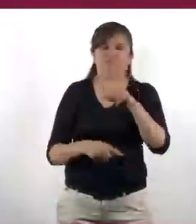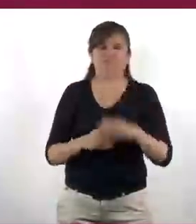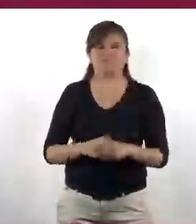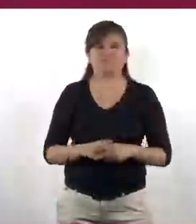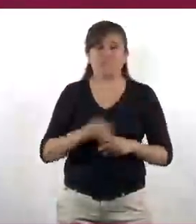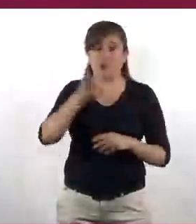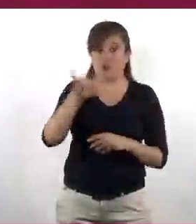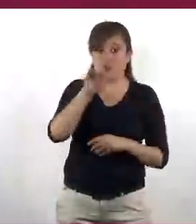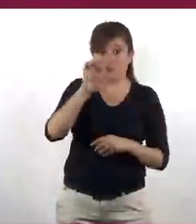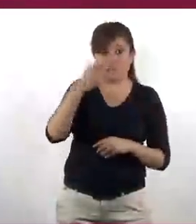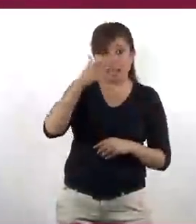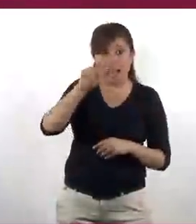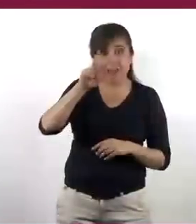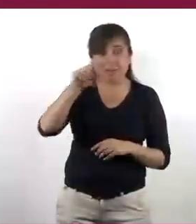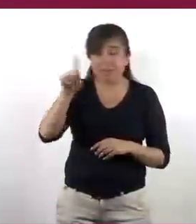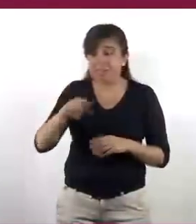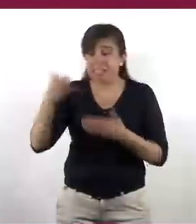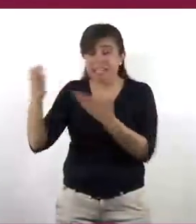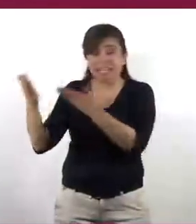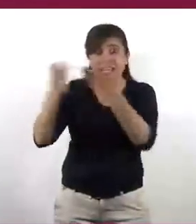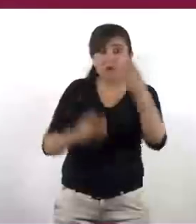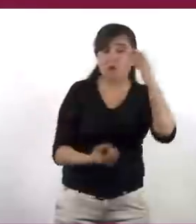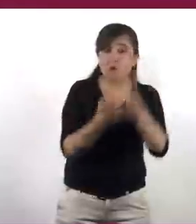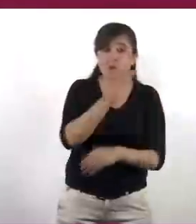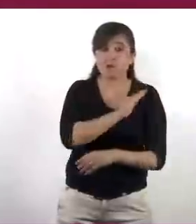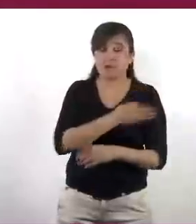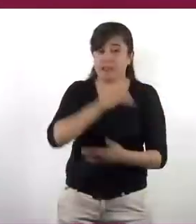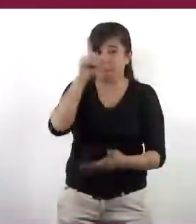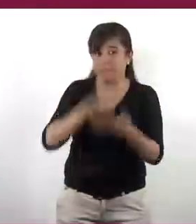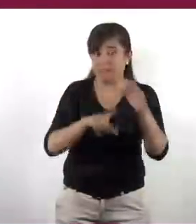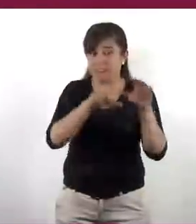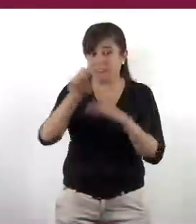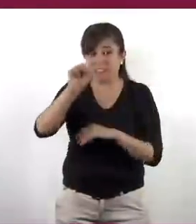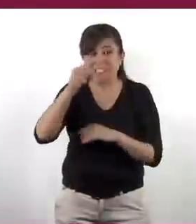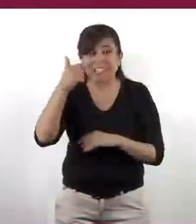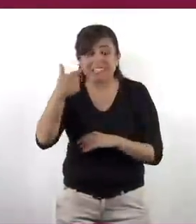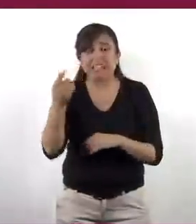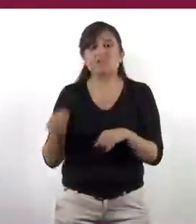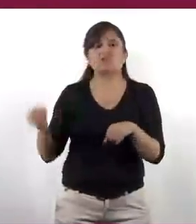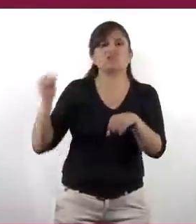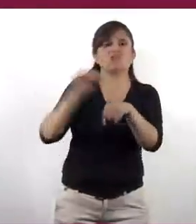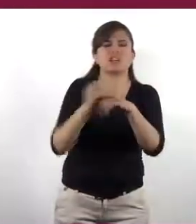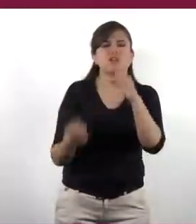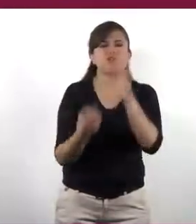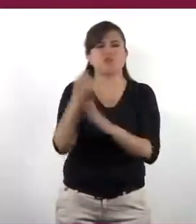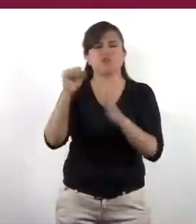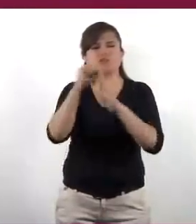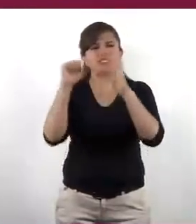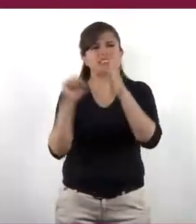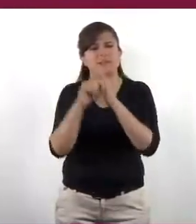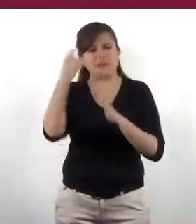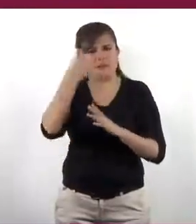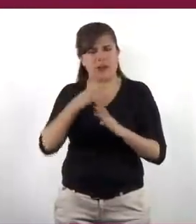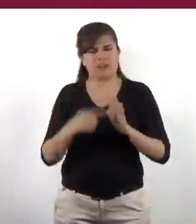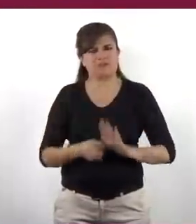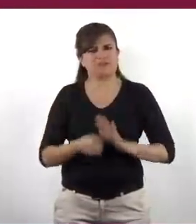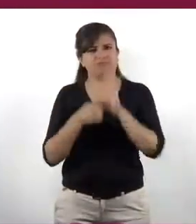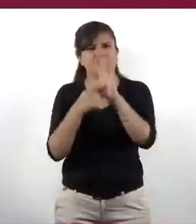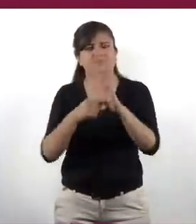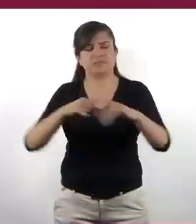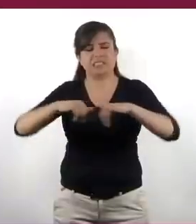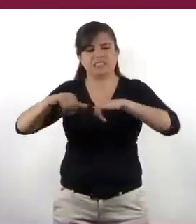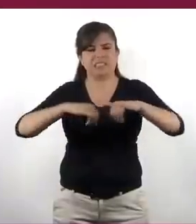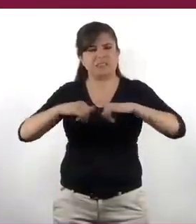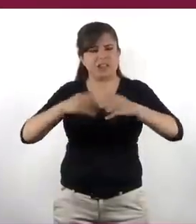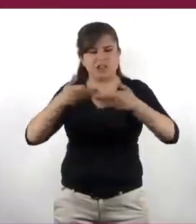José de Gálvez, cuando llegó a la Nueva España en 1767, trató de imponer el sistema de intendencias, que era una división del